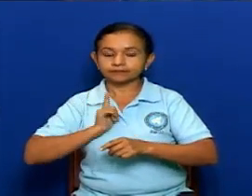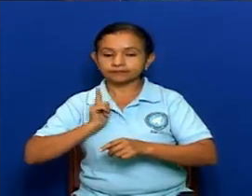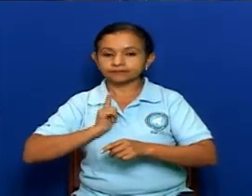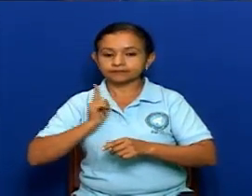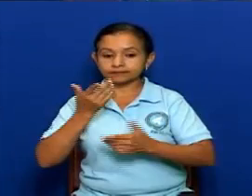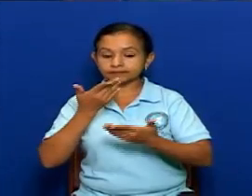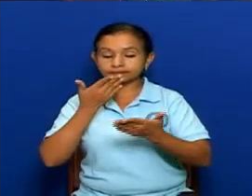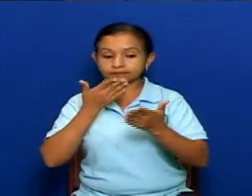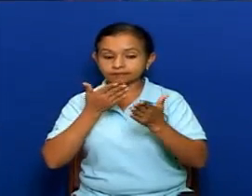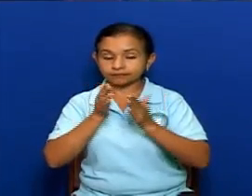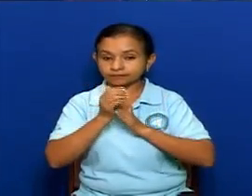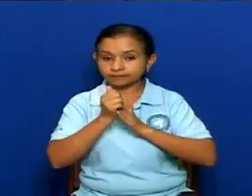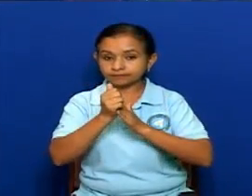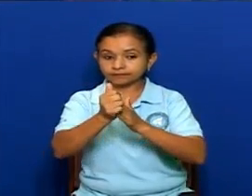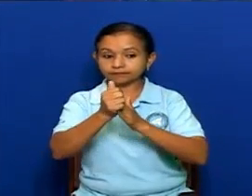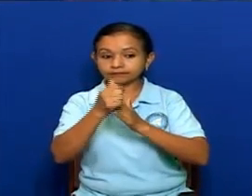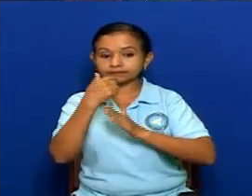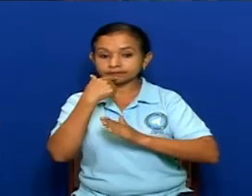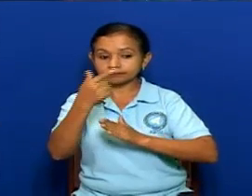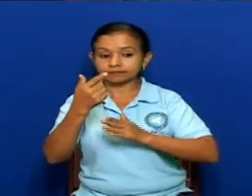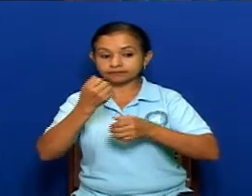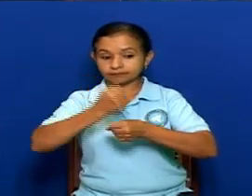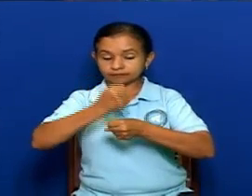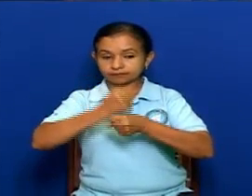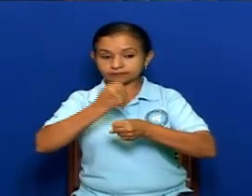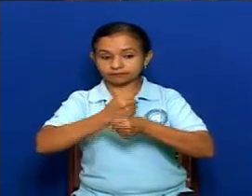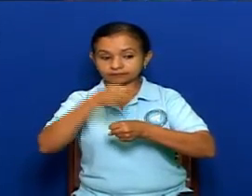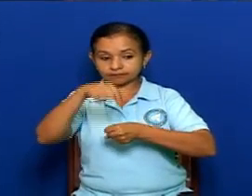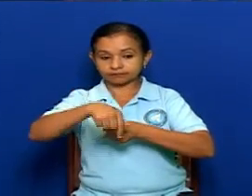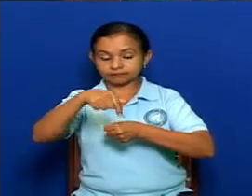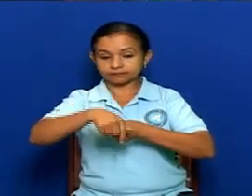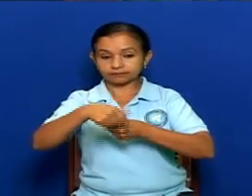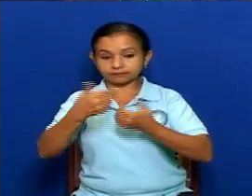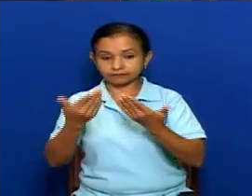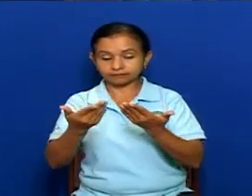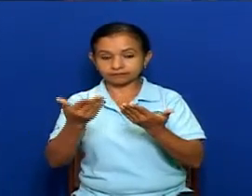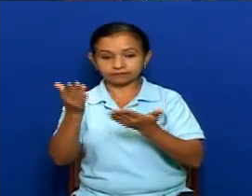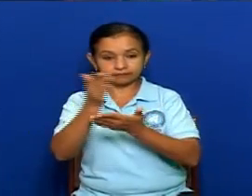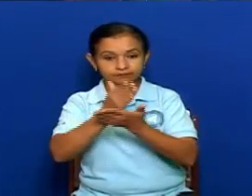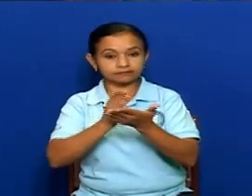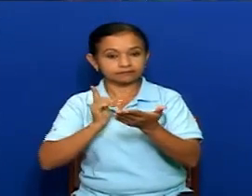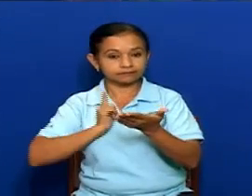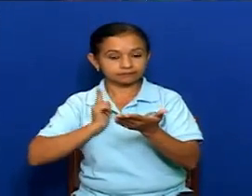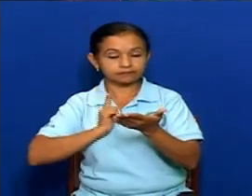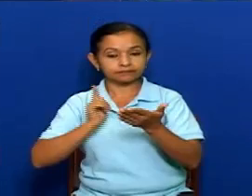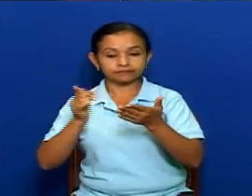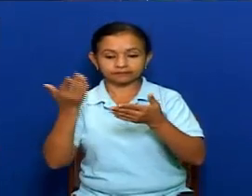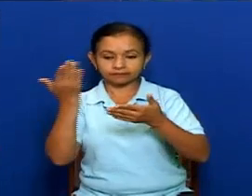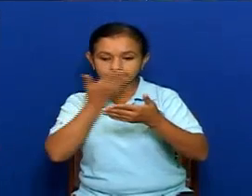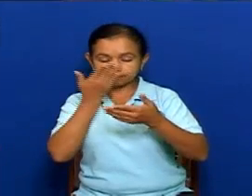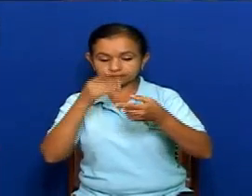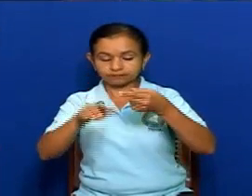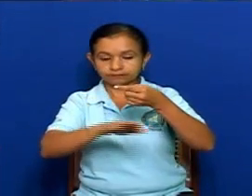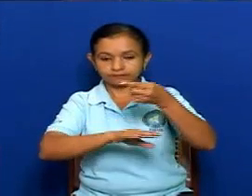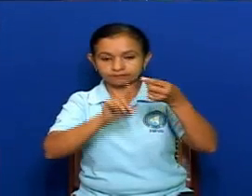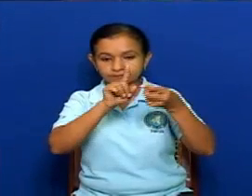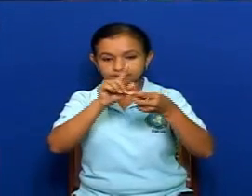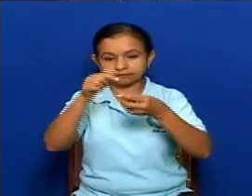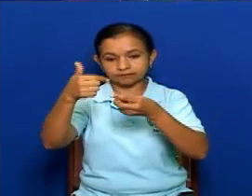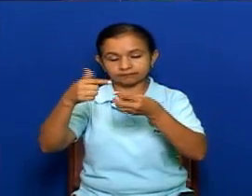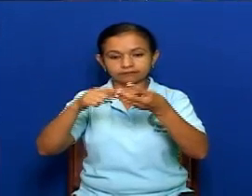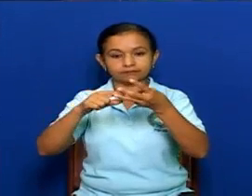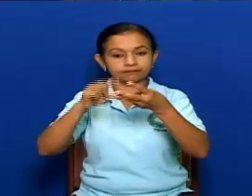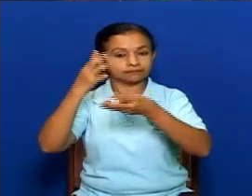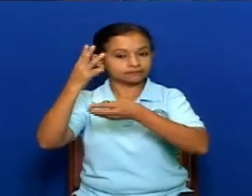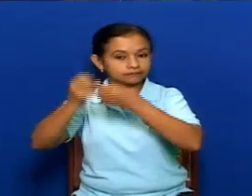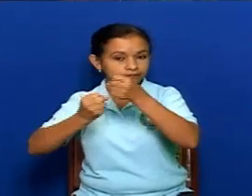perfil que manda el puesto. Y el puesto te manda un perfil a veces de una primaria aprobada, de un tercer año